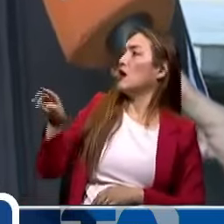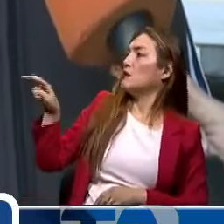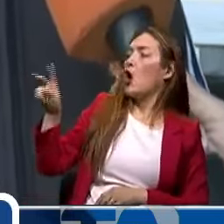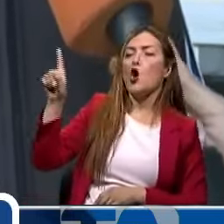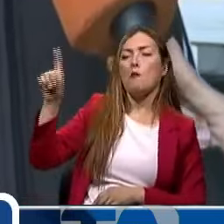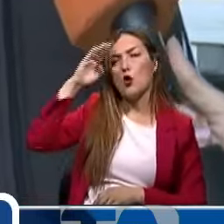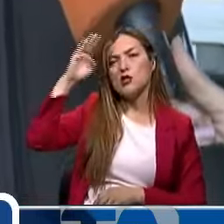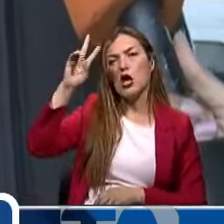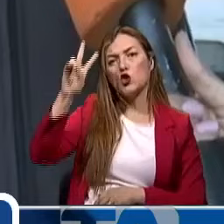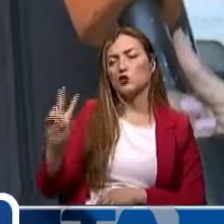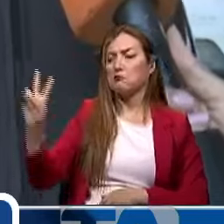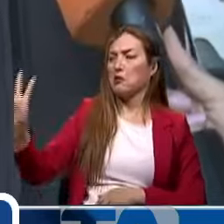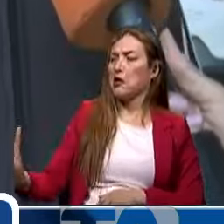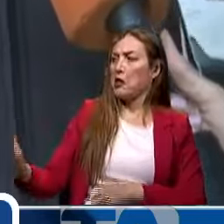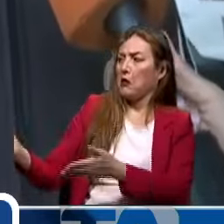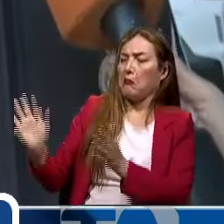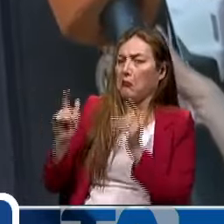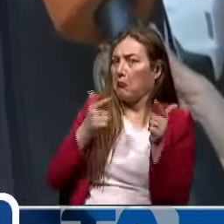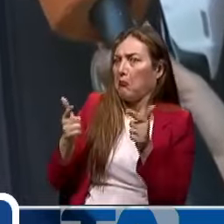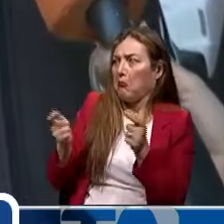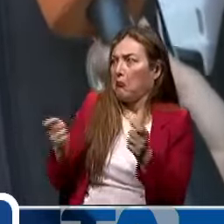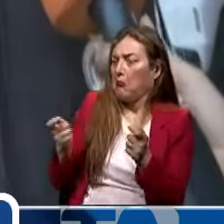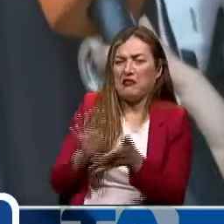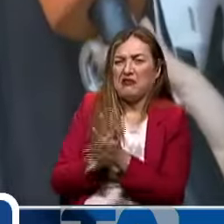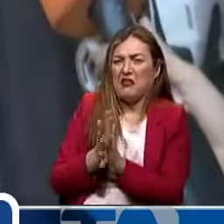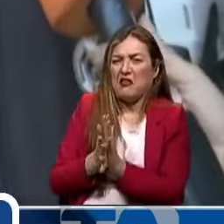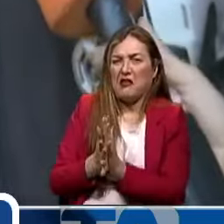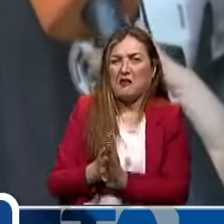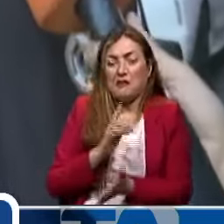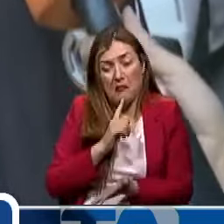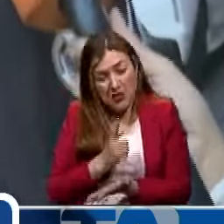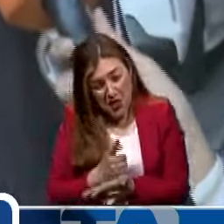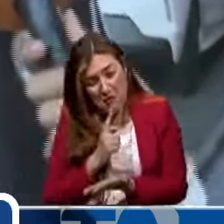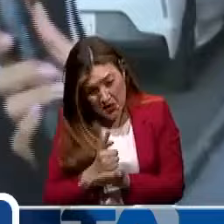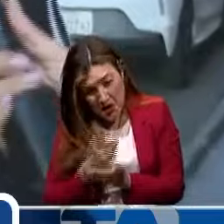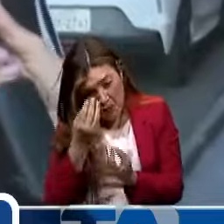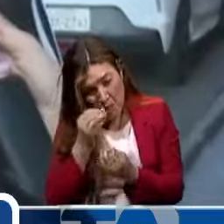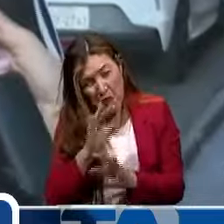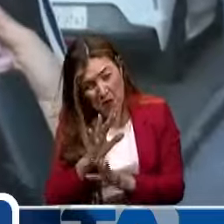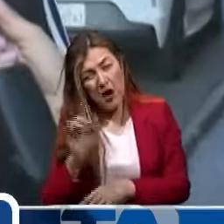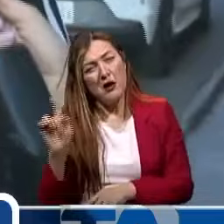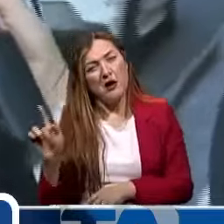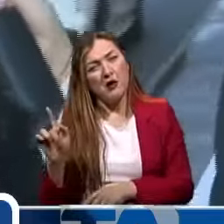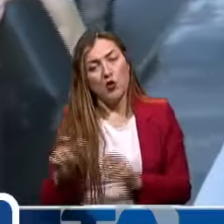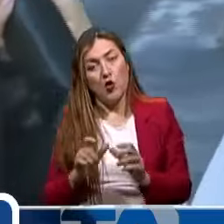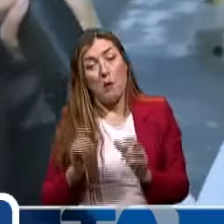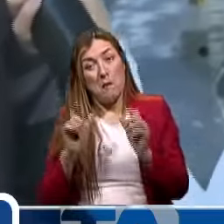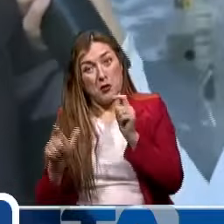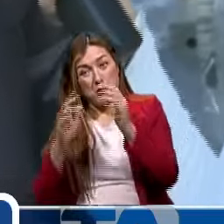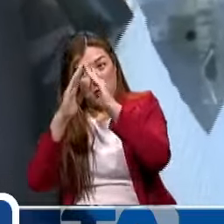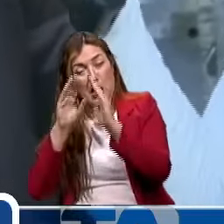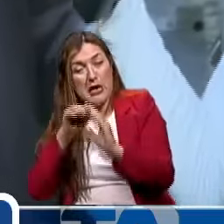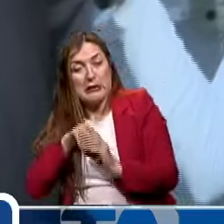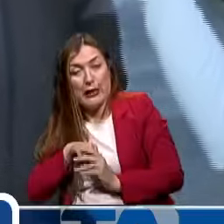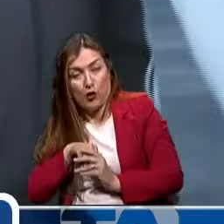ahí. Y de ahí no. Y con la verdad es que salimos poco. Por el miedo